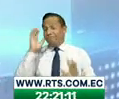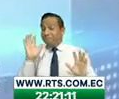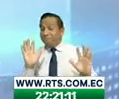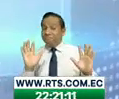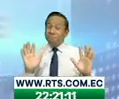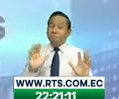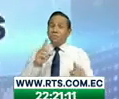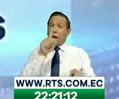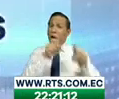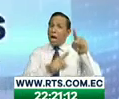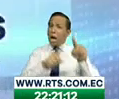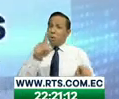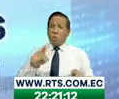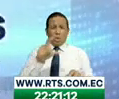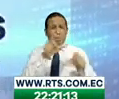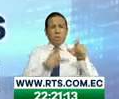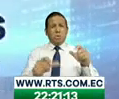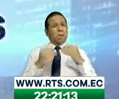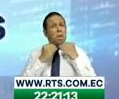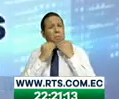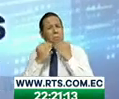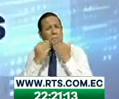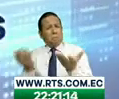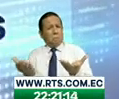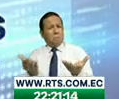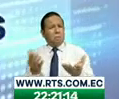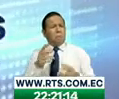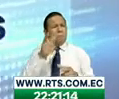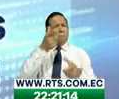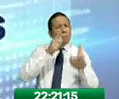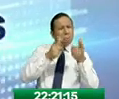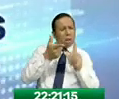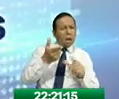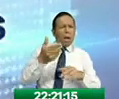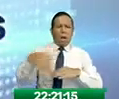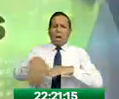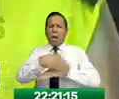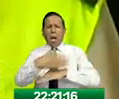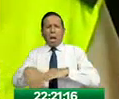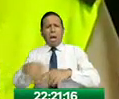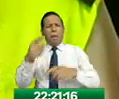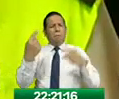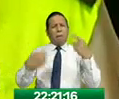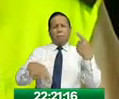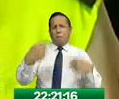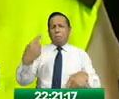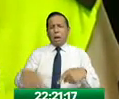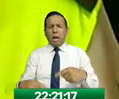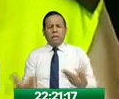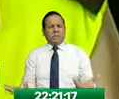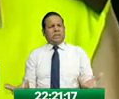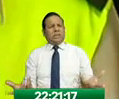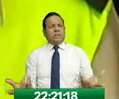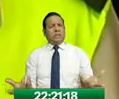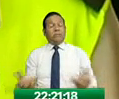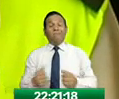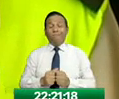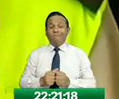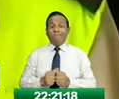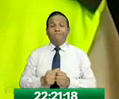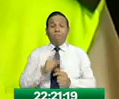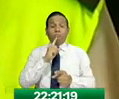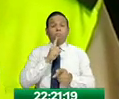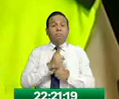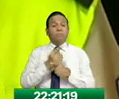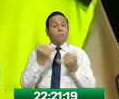191 alertas por libadores y 115 escándalos en la vía pública. Y se alargó el plazo de